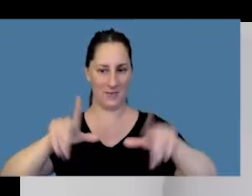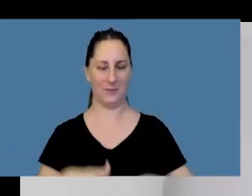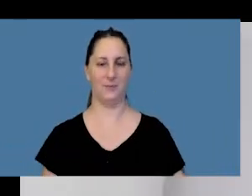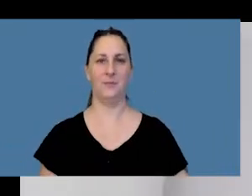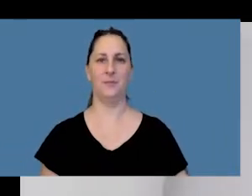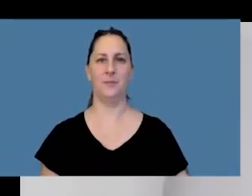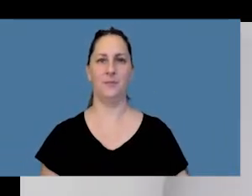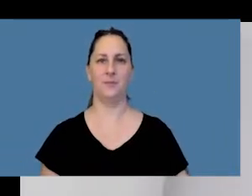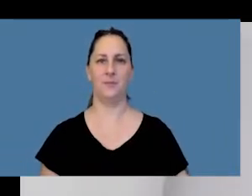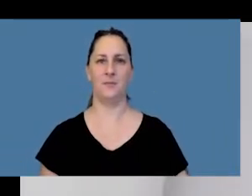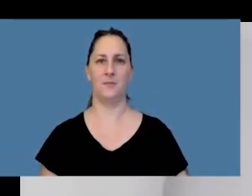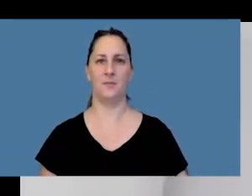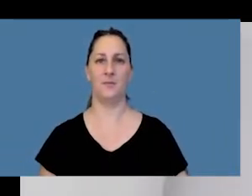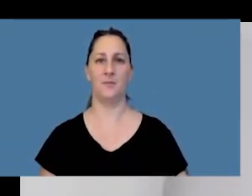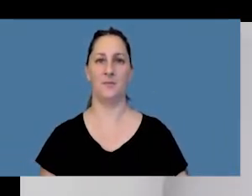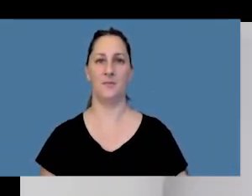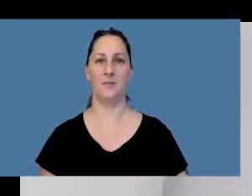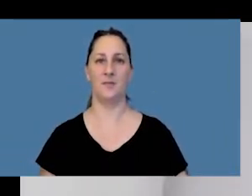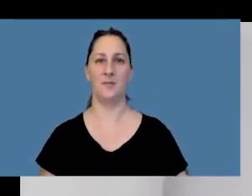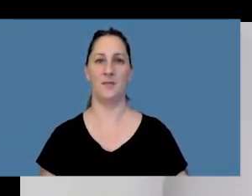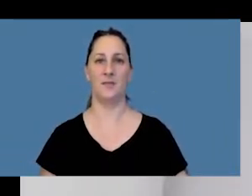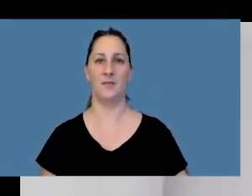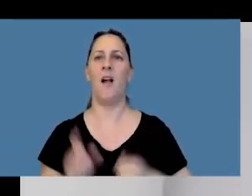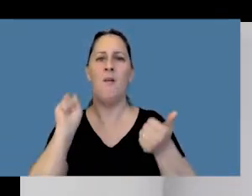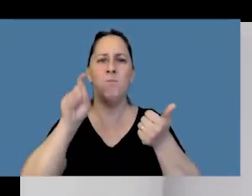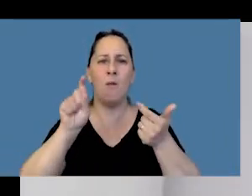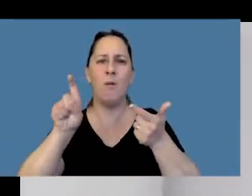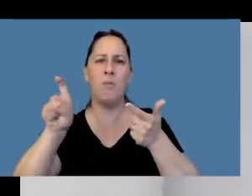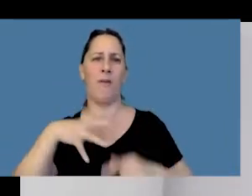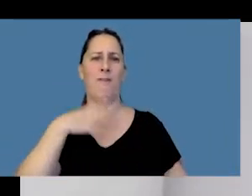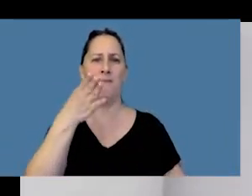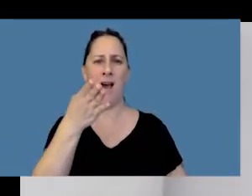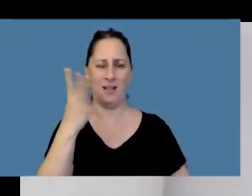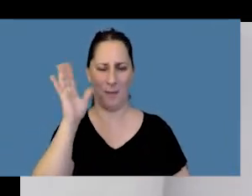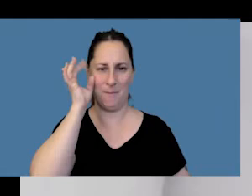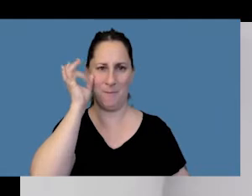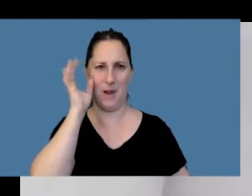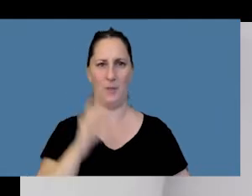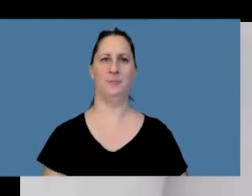Perdón, Cris, fui agregando a todos, perdón. 2 segunditos y ya.